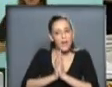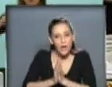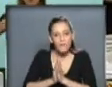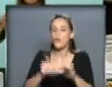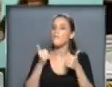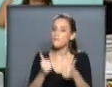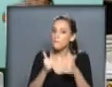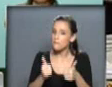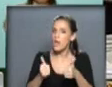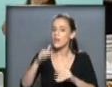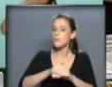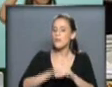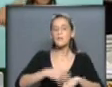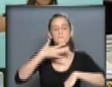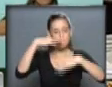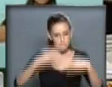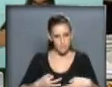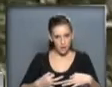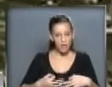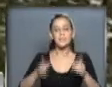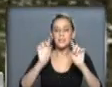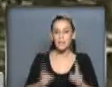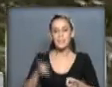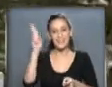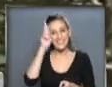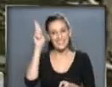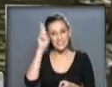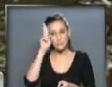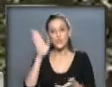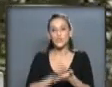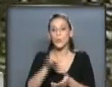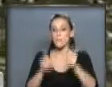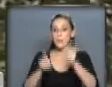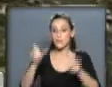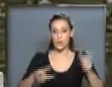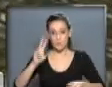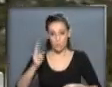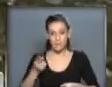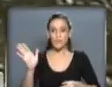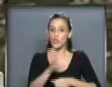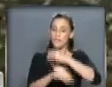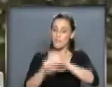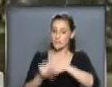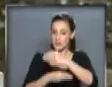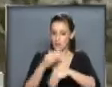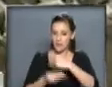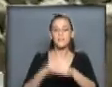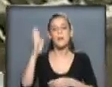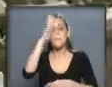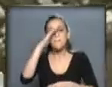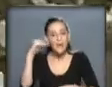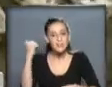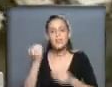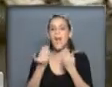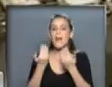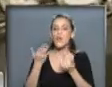con la responsabilidad y fundamentalmente con el respeto que merecen las víctimas y todos sus familiares. Hasta la propia presidenta habló